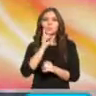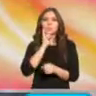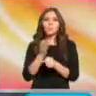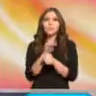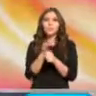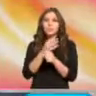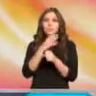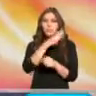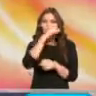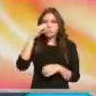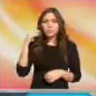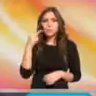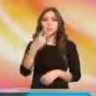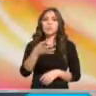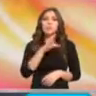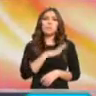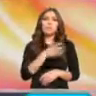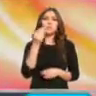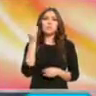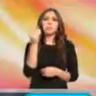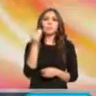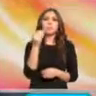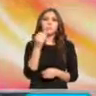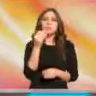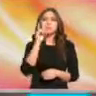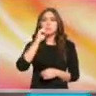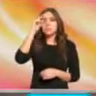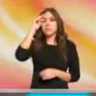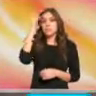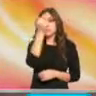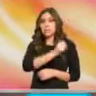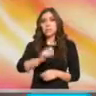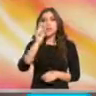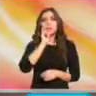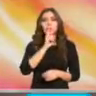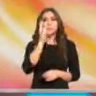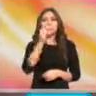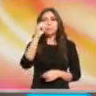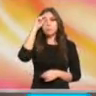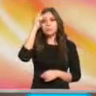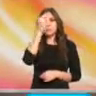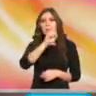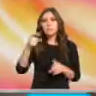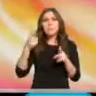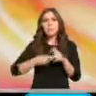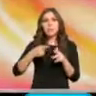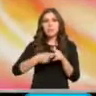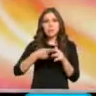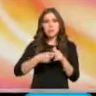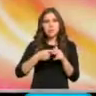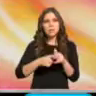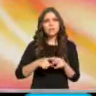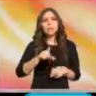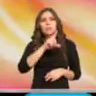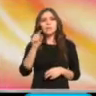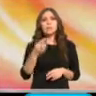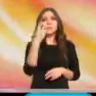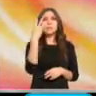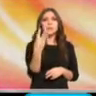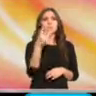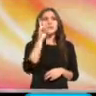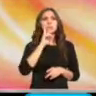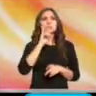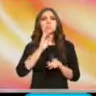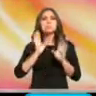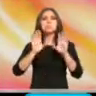que tienen muchísimo talento. El principio de la película nos muestra cómo una de ellas es un genio de las matemáticas y acaban las 3 chavas